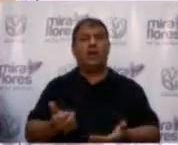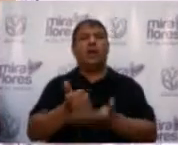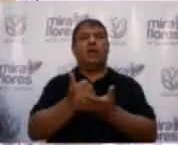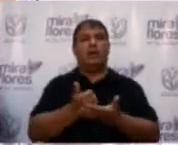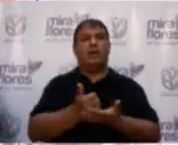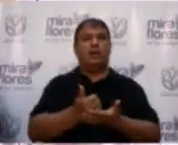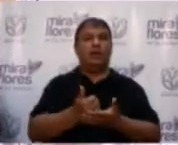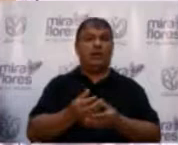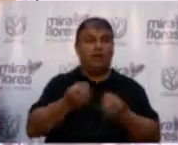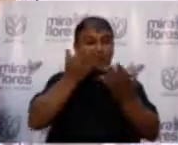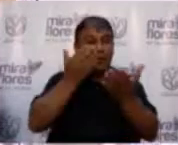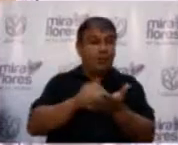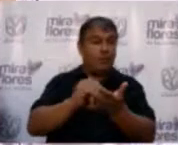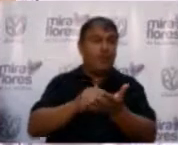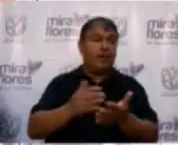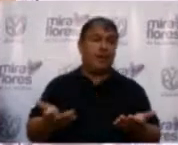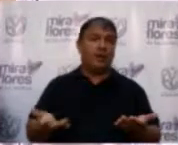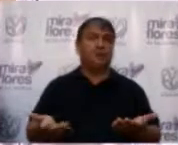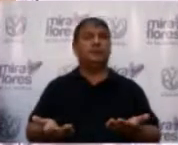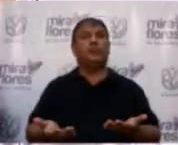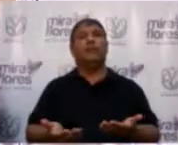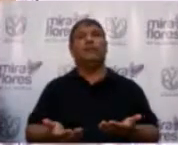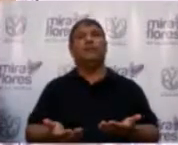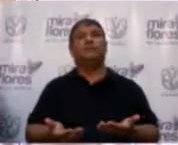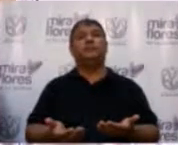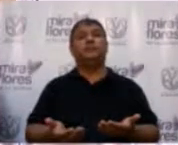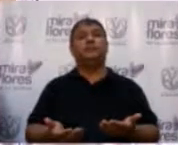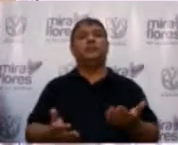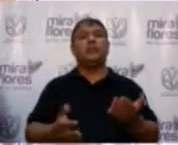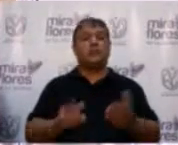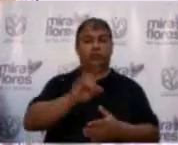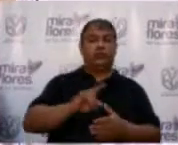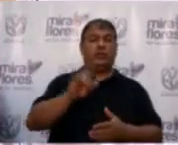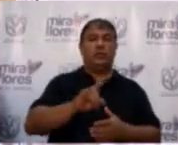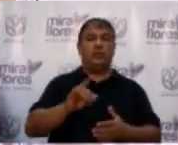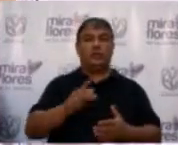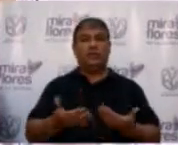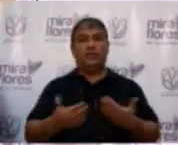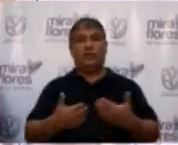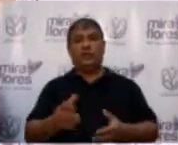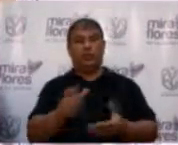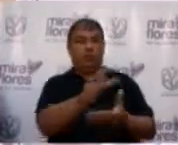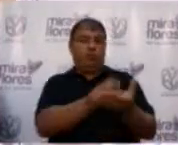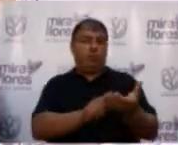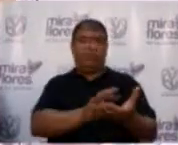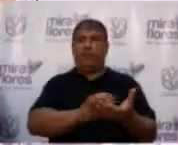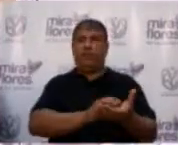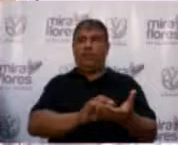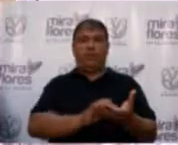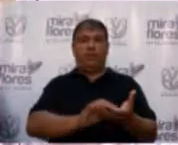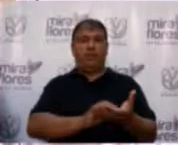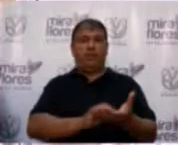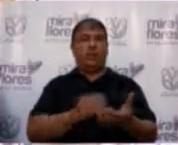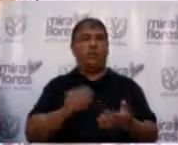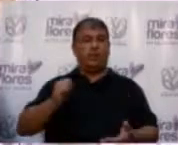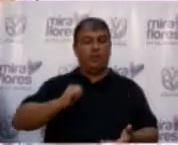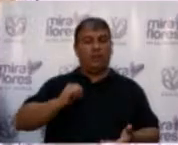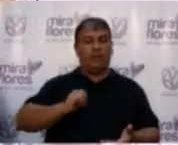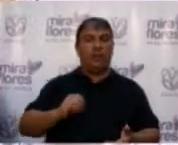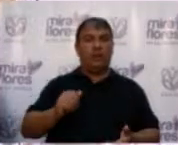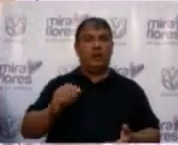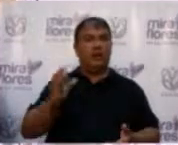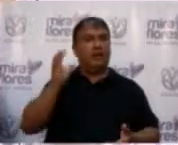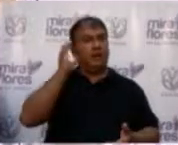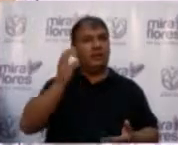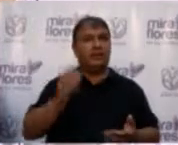genera la información, valga la redundancia, que es utilizable desde un teléfono inteligente. Pero la Municipalidad de Miraflores